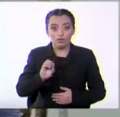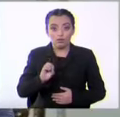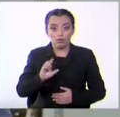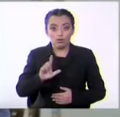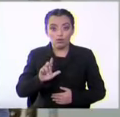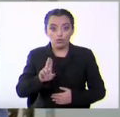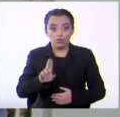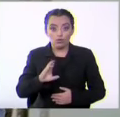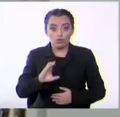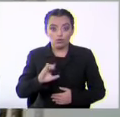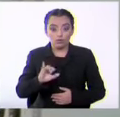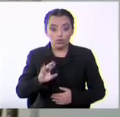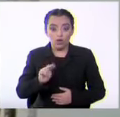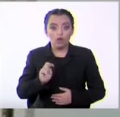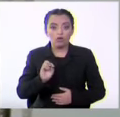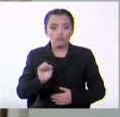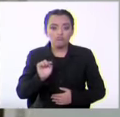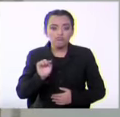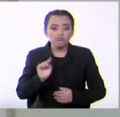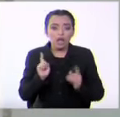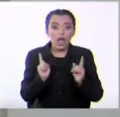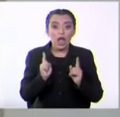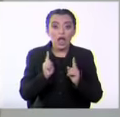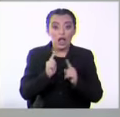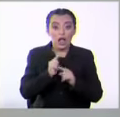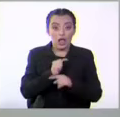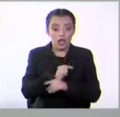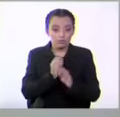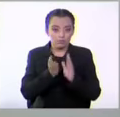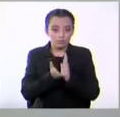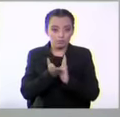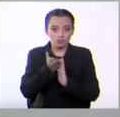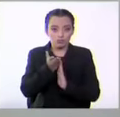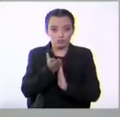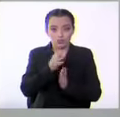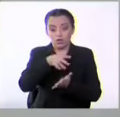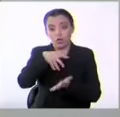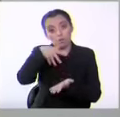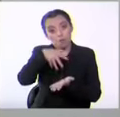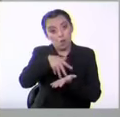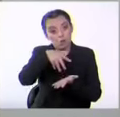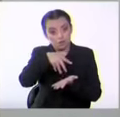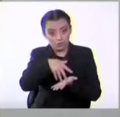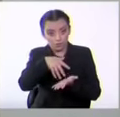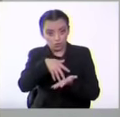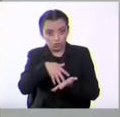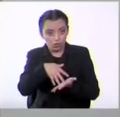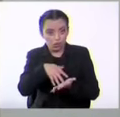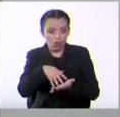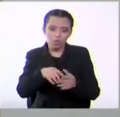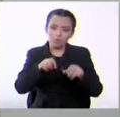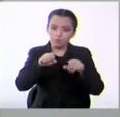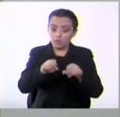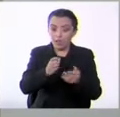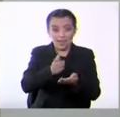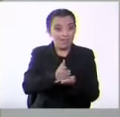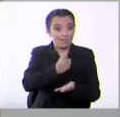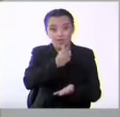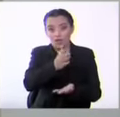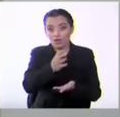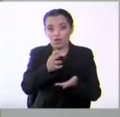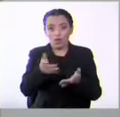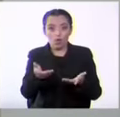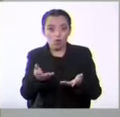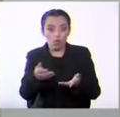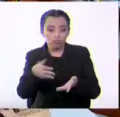es que el cambio debe darse dentro de una población y poder transmitirse de una generación a otra, es